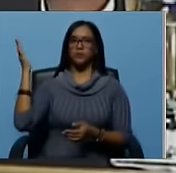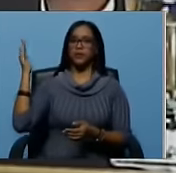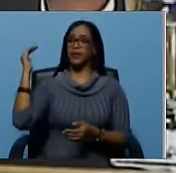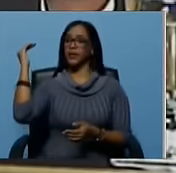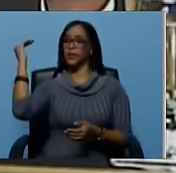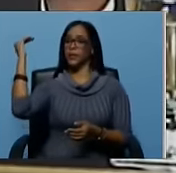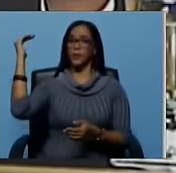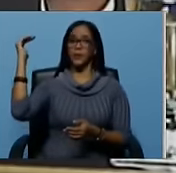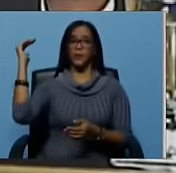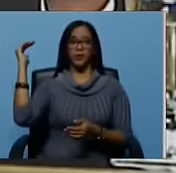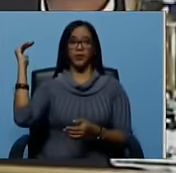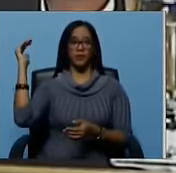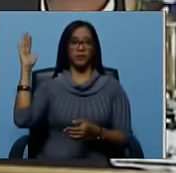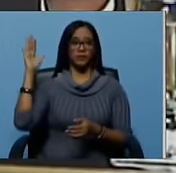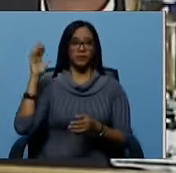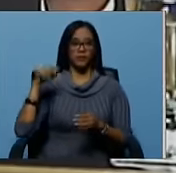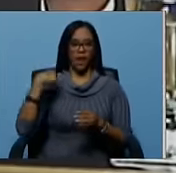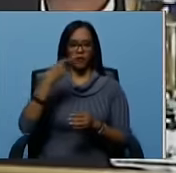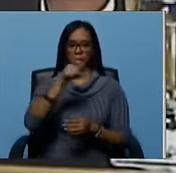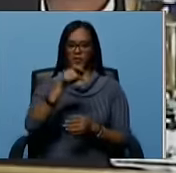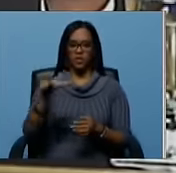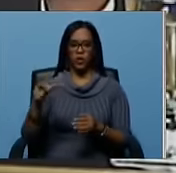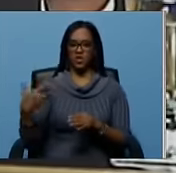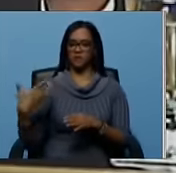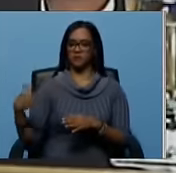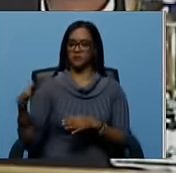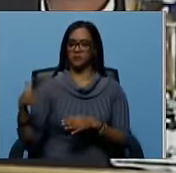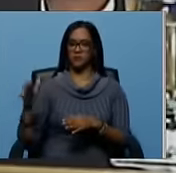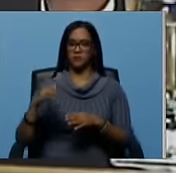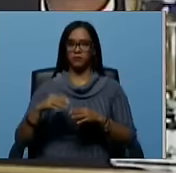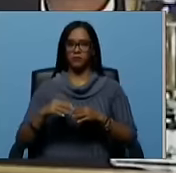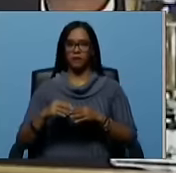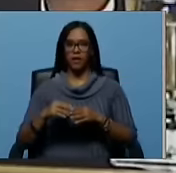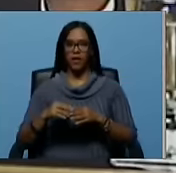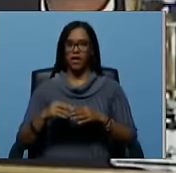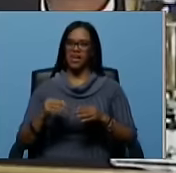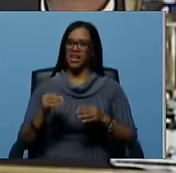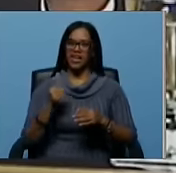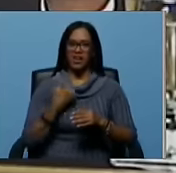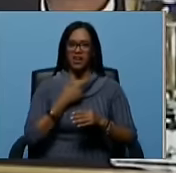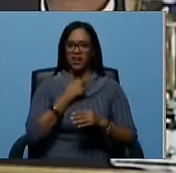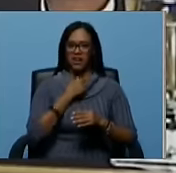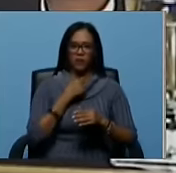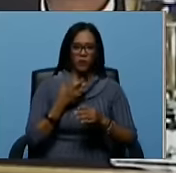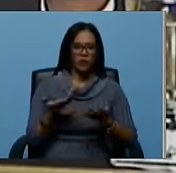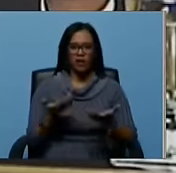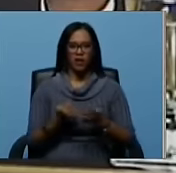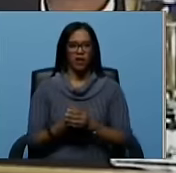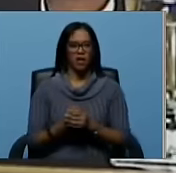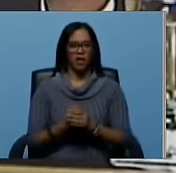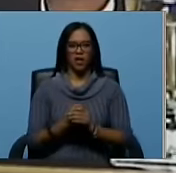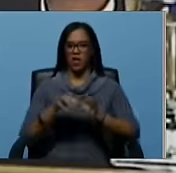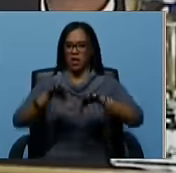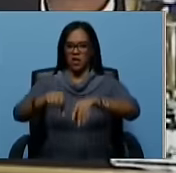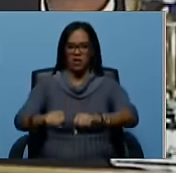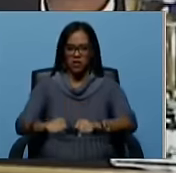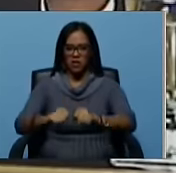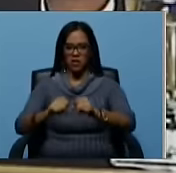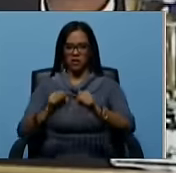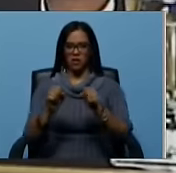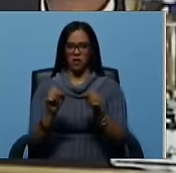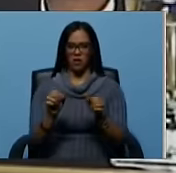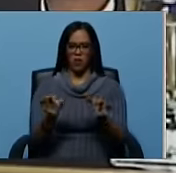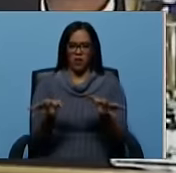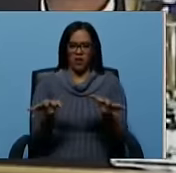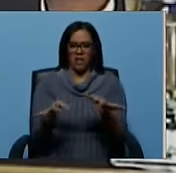Siempre han creído que son superiores a los demás y tratan de hegemonizar, tratan de reducir